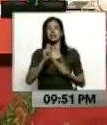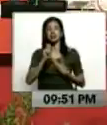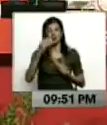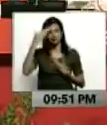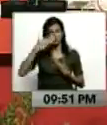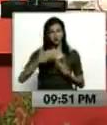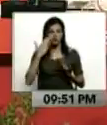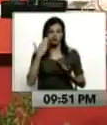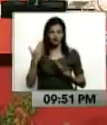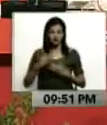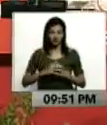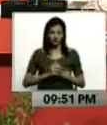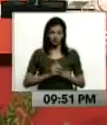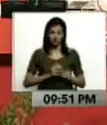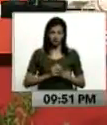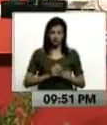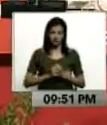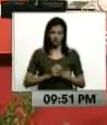Mart